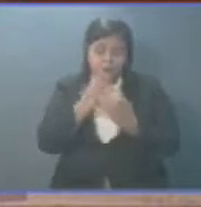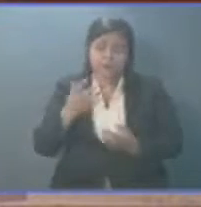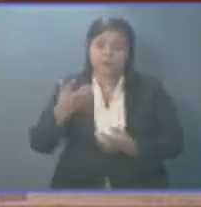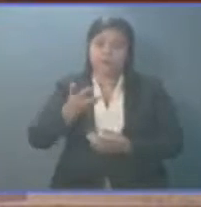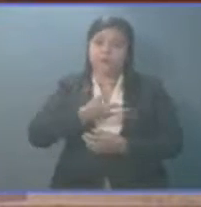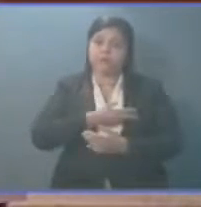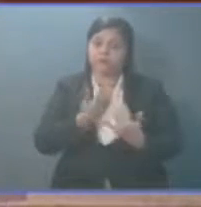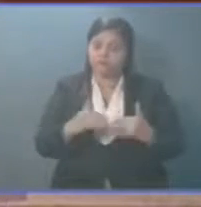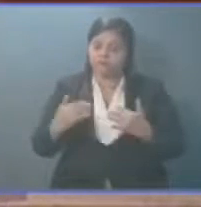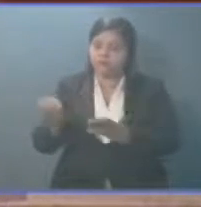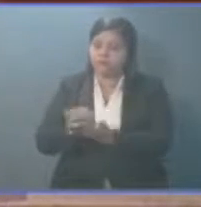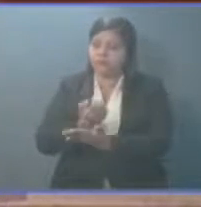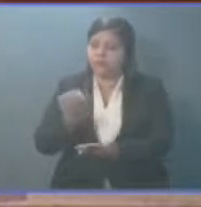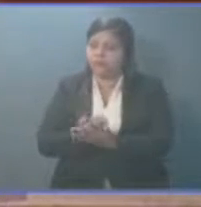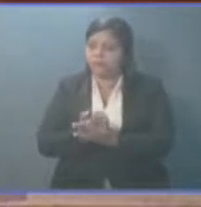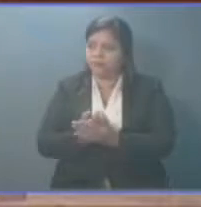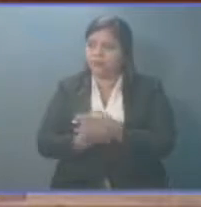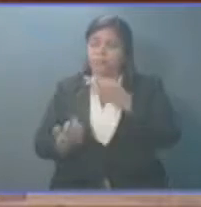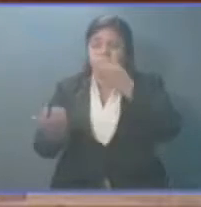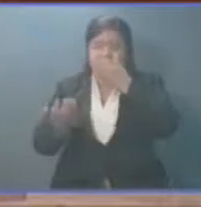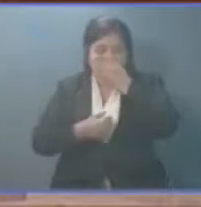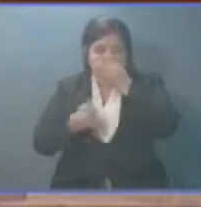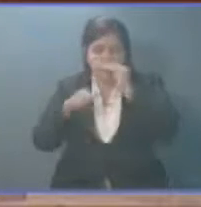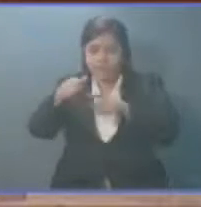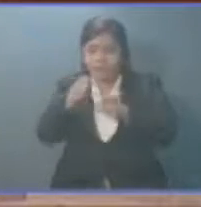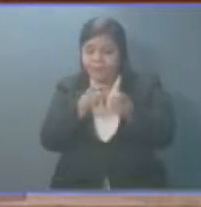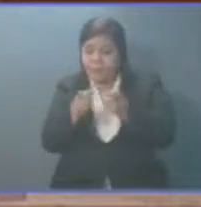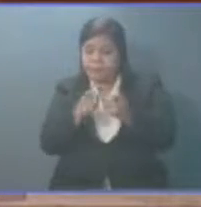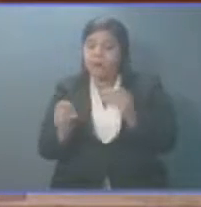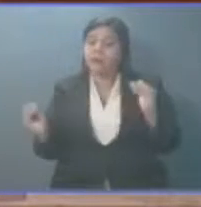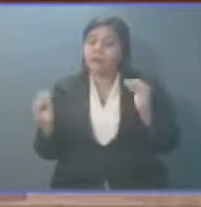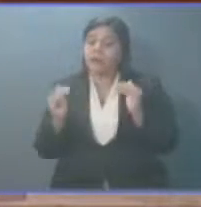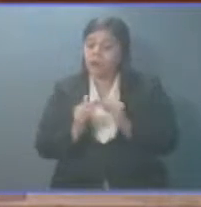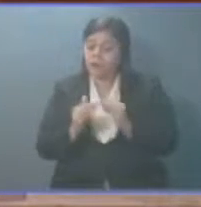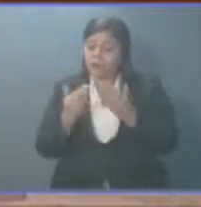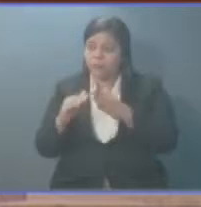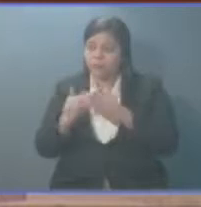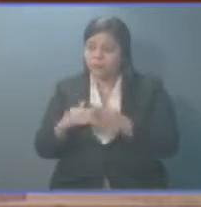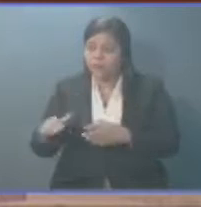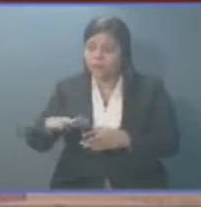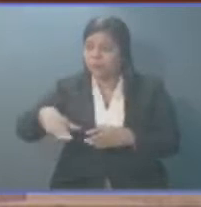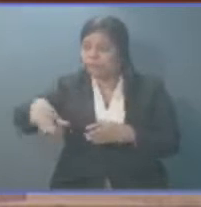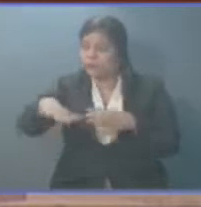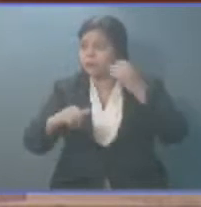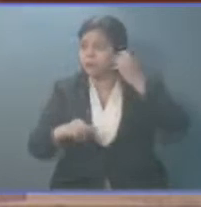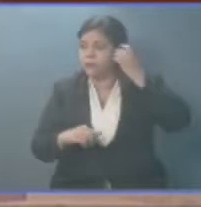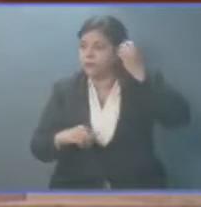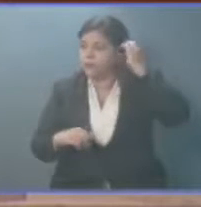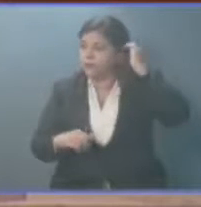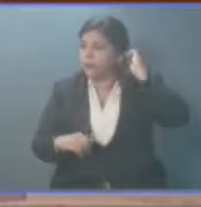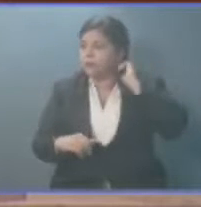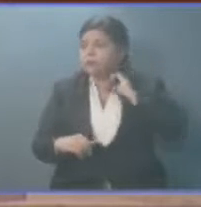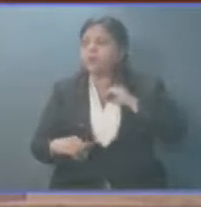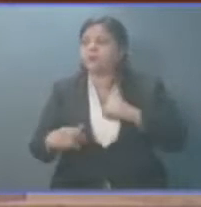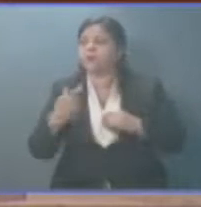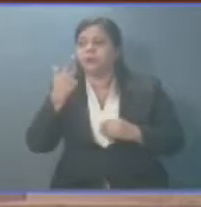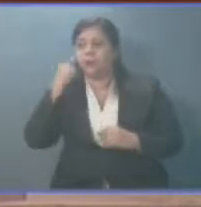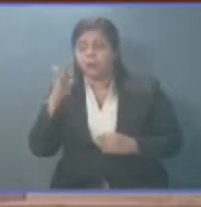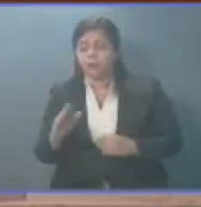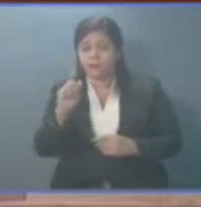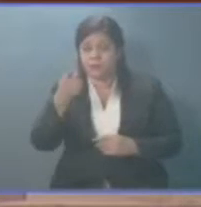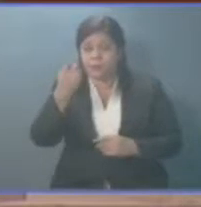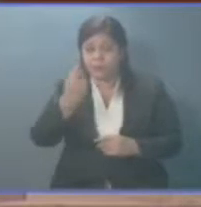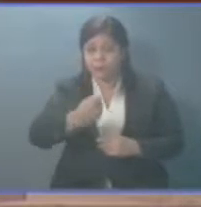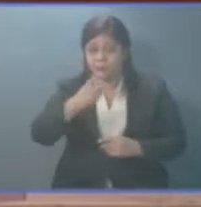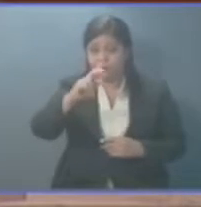actividad económica. Nuestra administración también puso atención a los sectores como el abandono total de los primeros meses